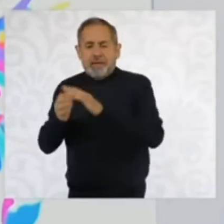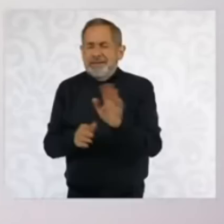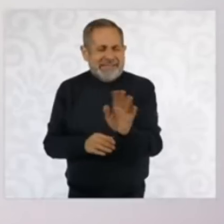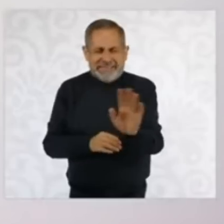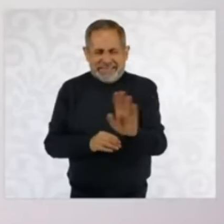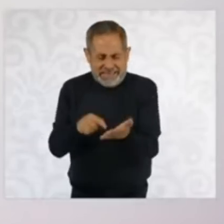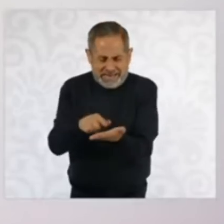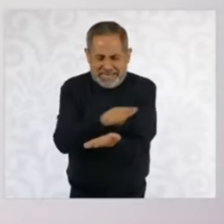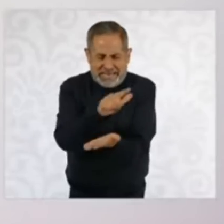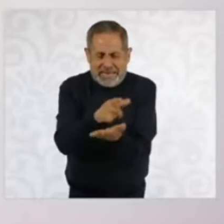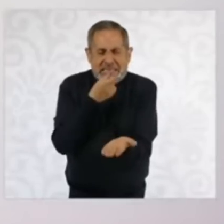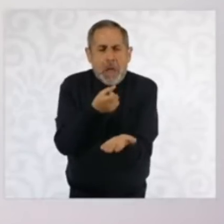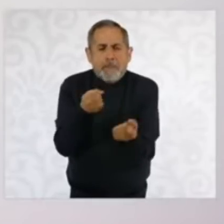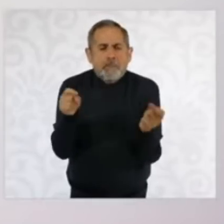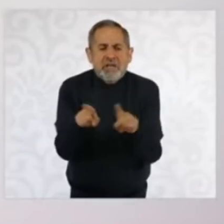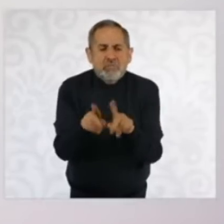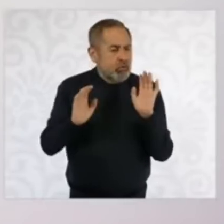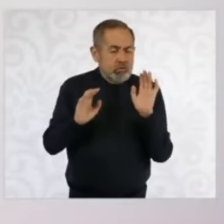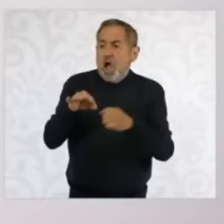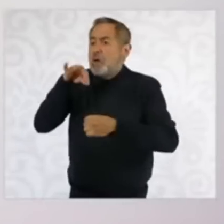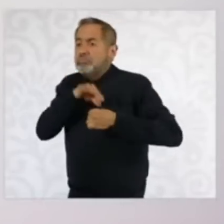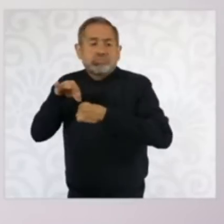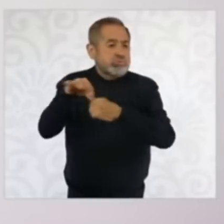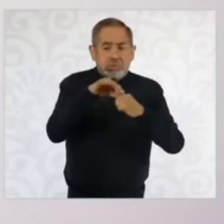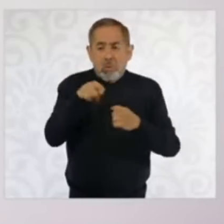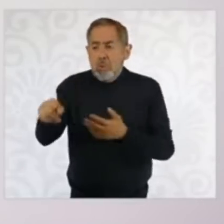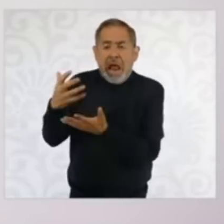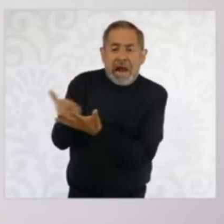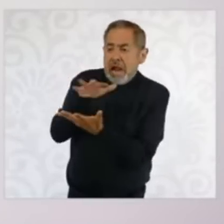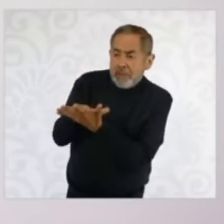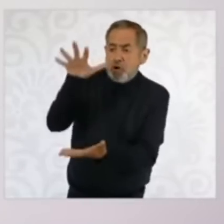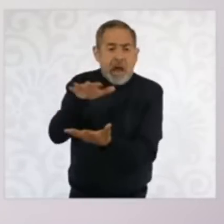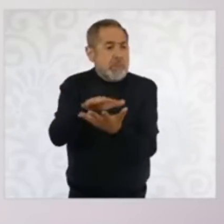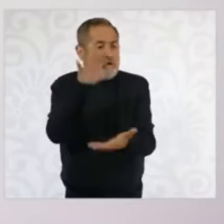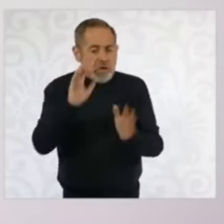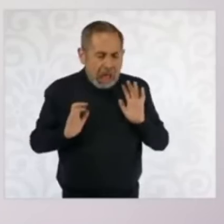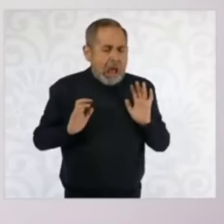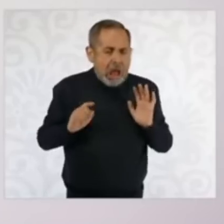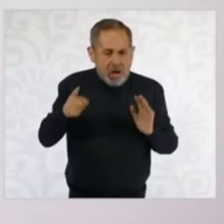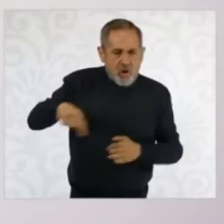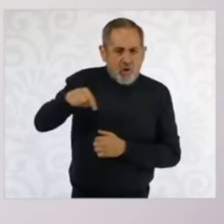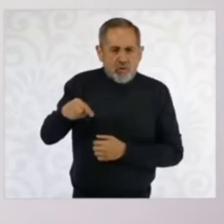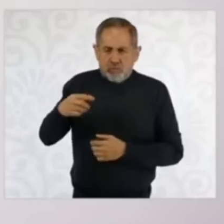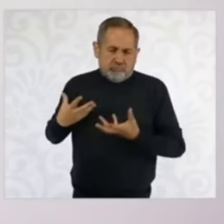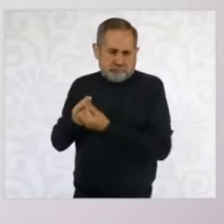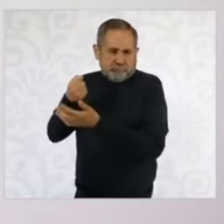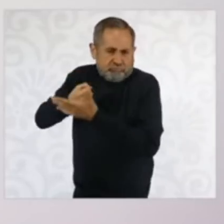ley. Hay elecciones, gana la mayoría calificada el movimiento del que somos parte, el movimiento de la